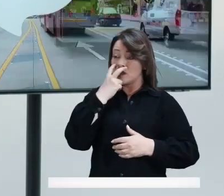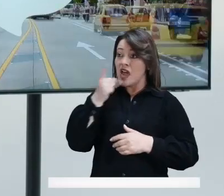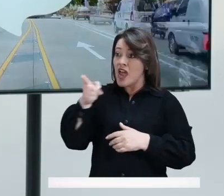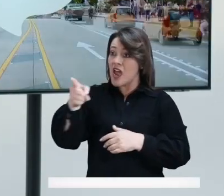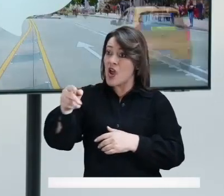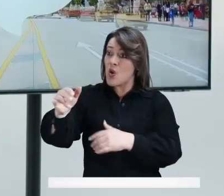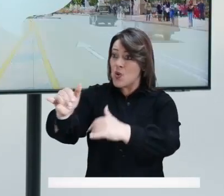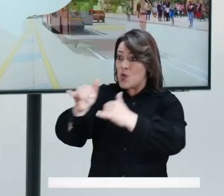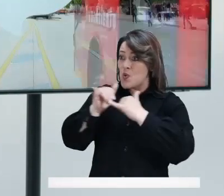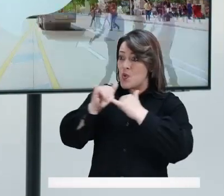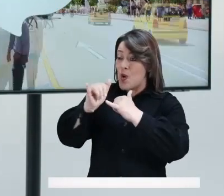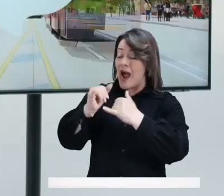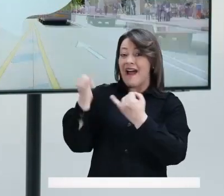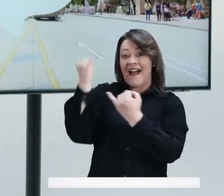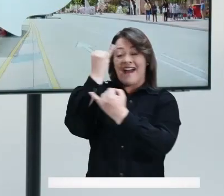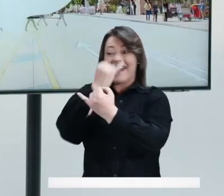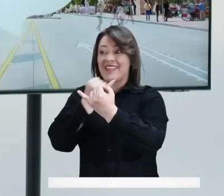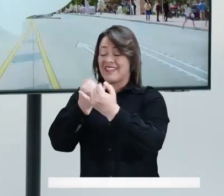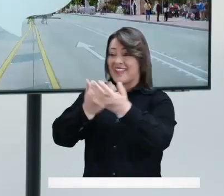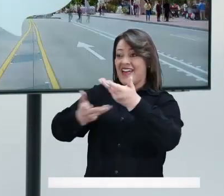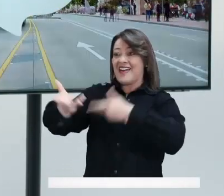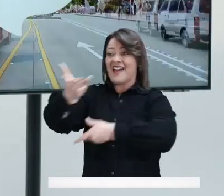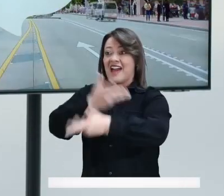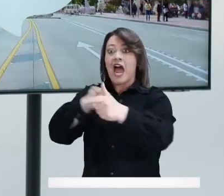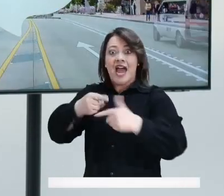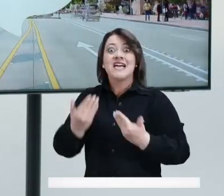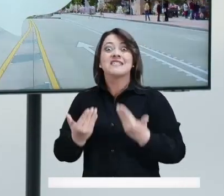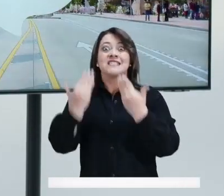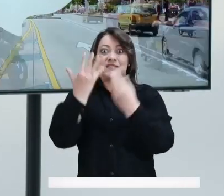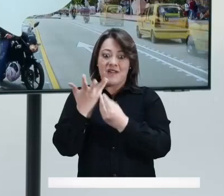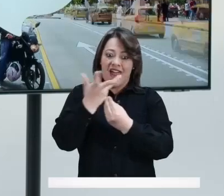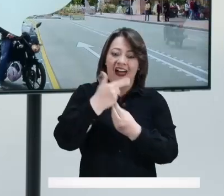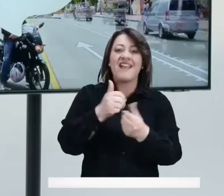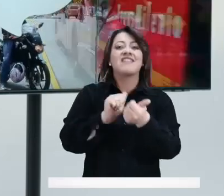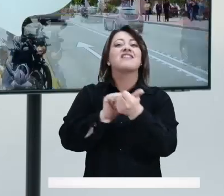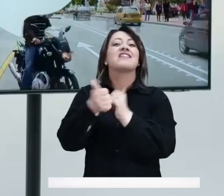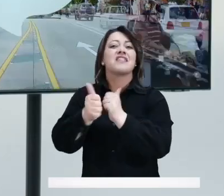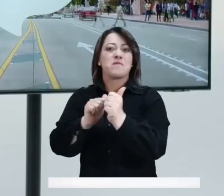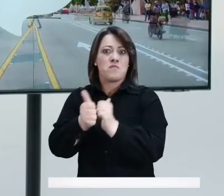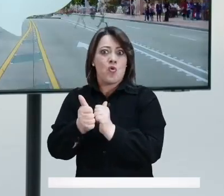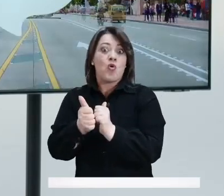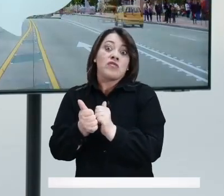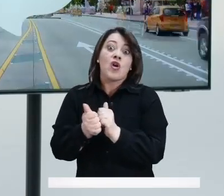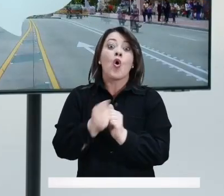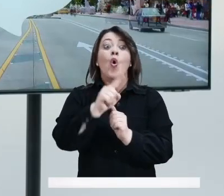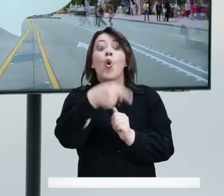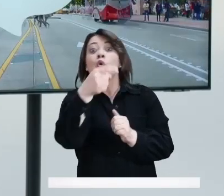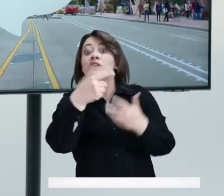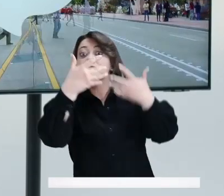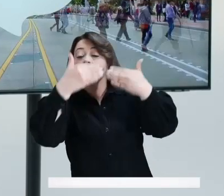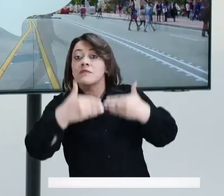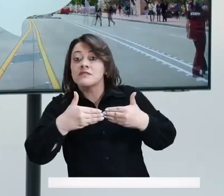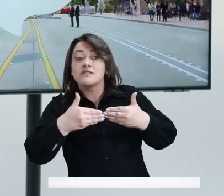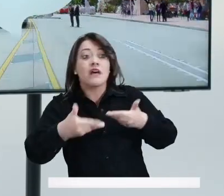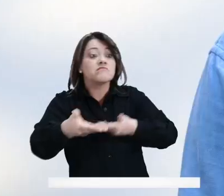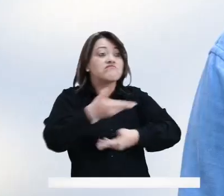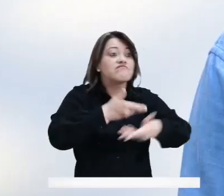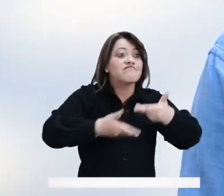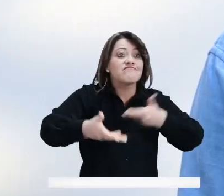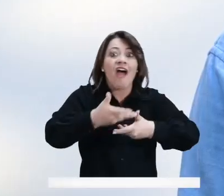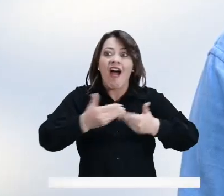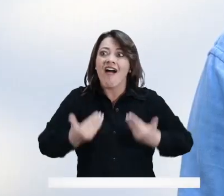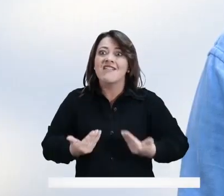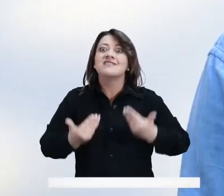también tengan, ojalá, en la medida de lo posible, alguna discapacidad para que sean